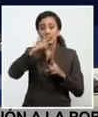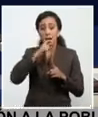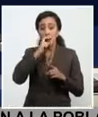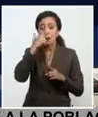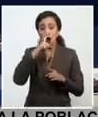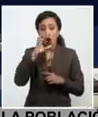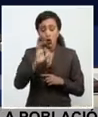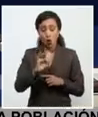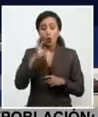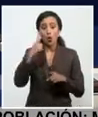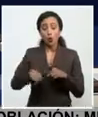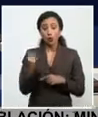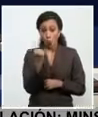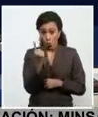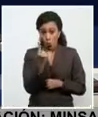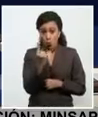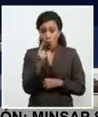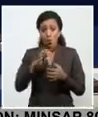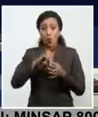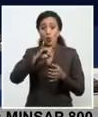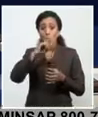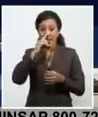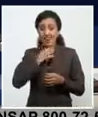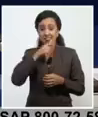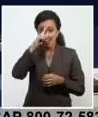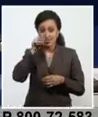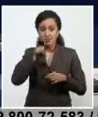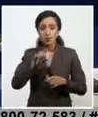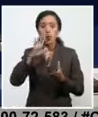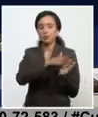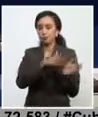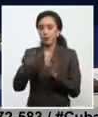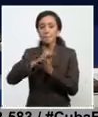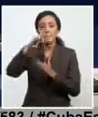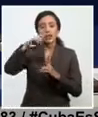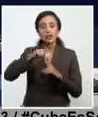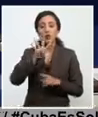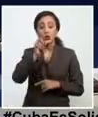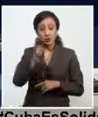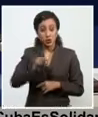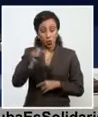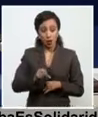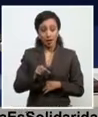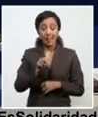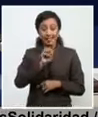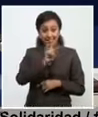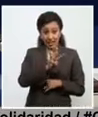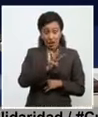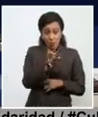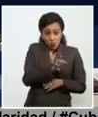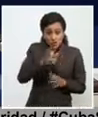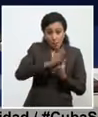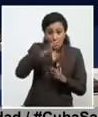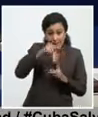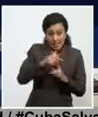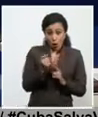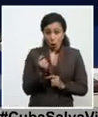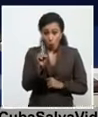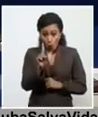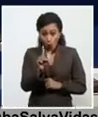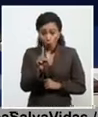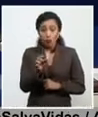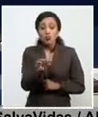Güines. En Matanzas se confirman 4 casos, 3 del municipio Matanzas y 1 del municipio